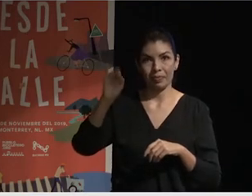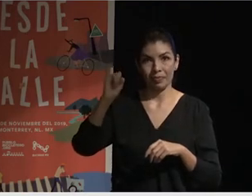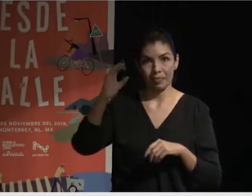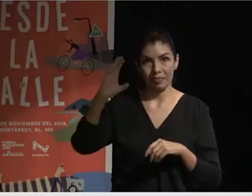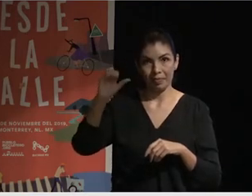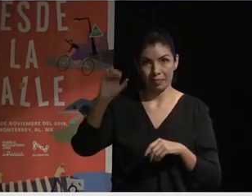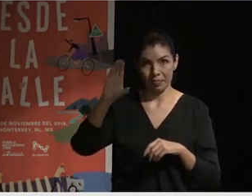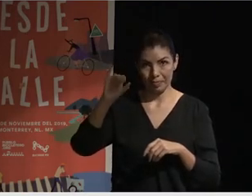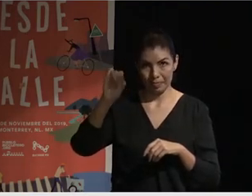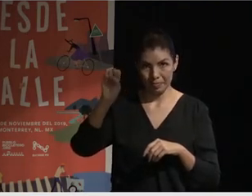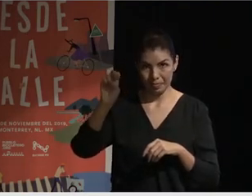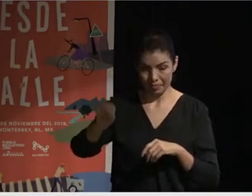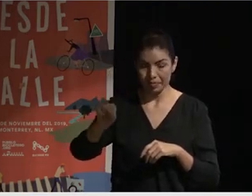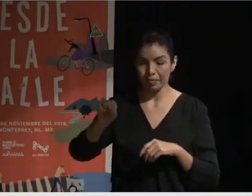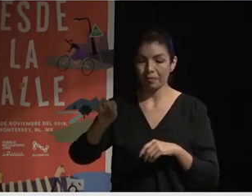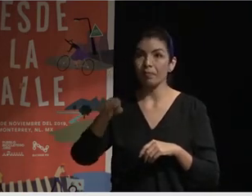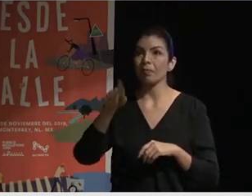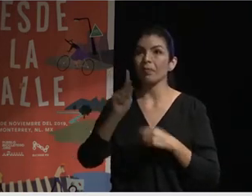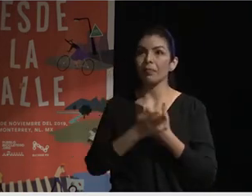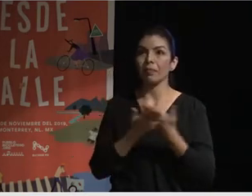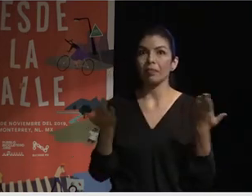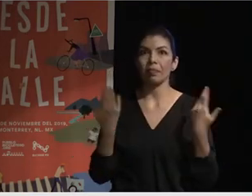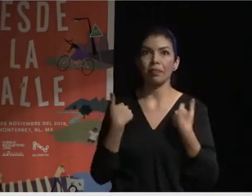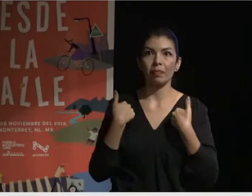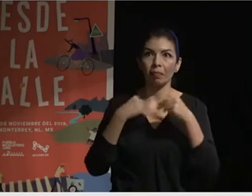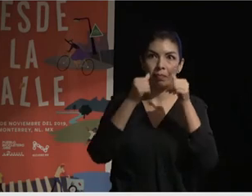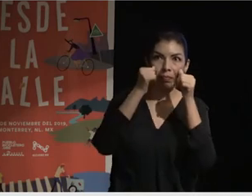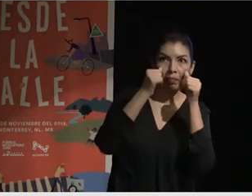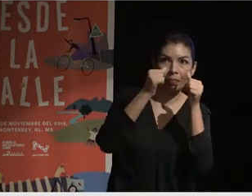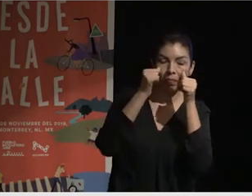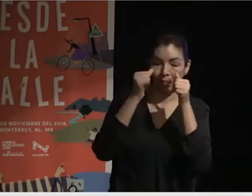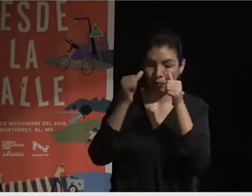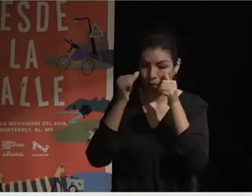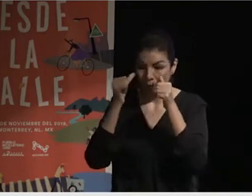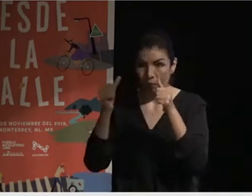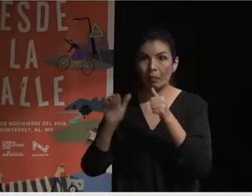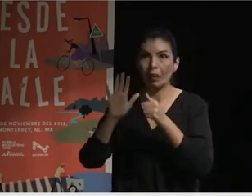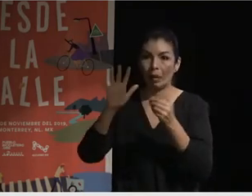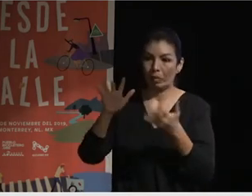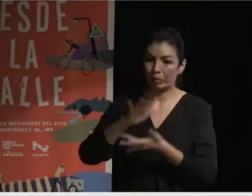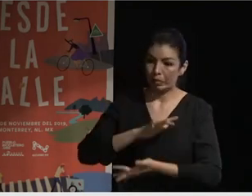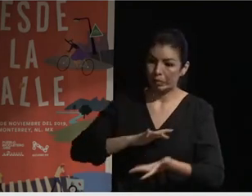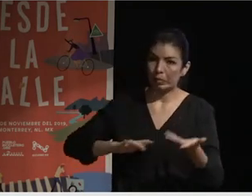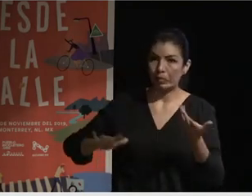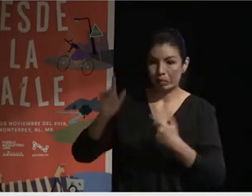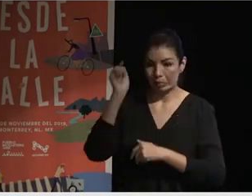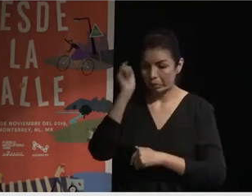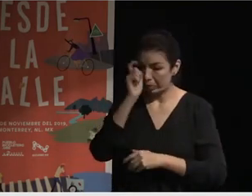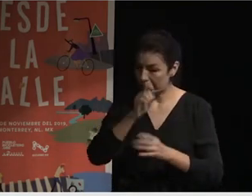hecho son reaccionarios y les cuesta trabajo impulsar a sus alumnos a entrarle a estos temas desde una perspectiva crítica.